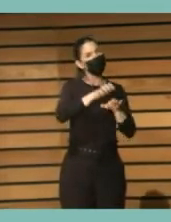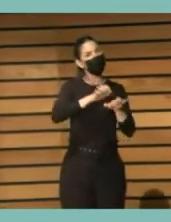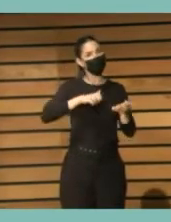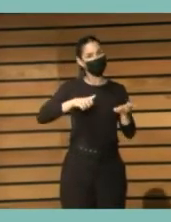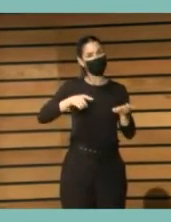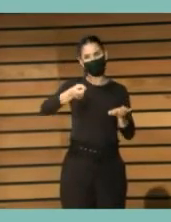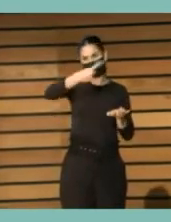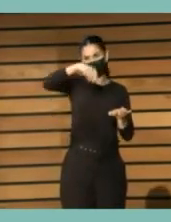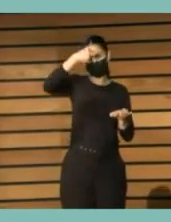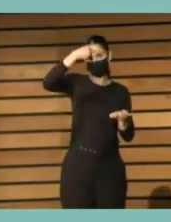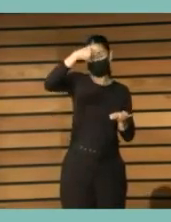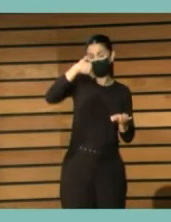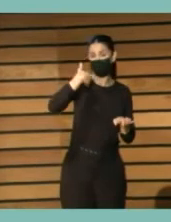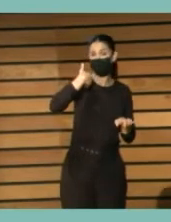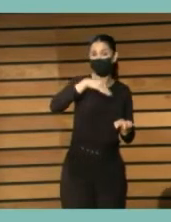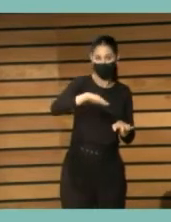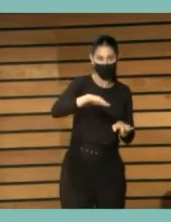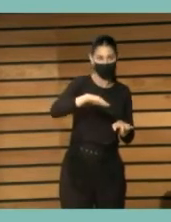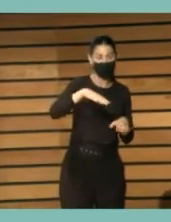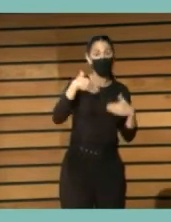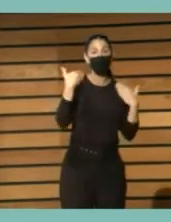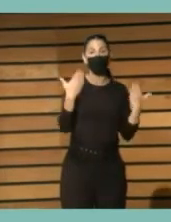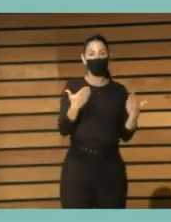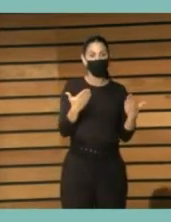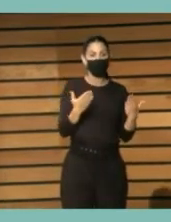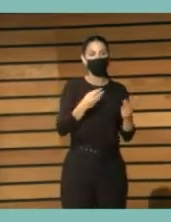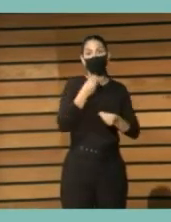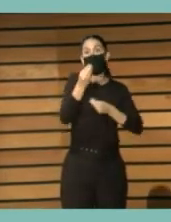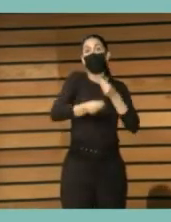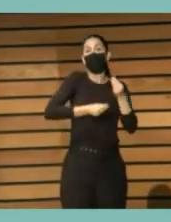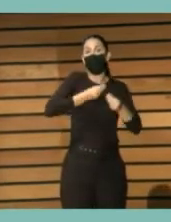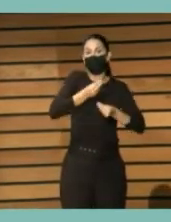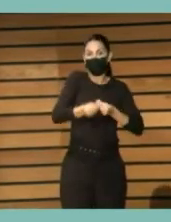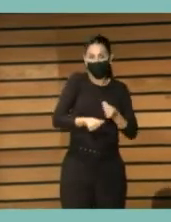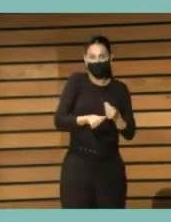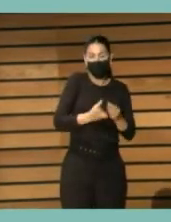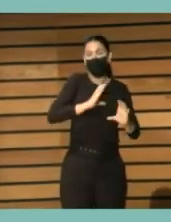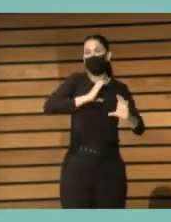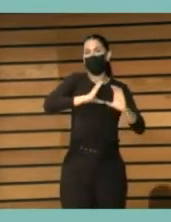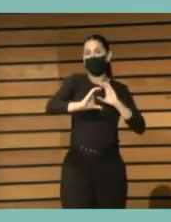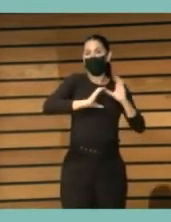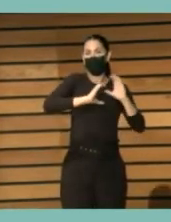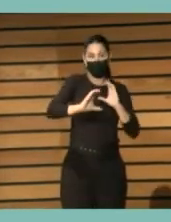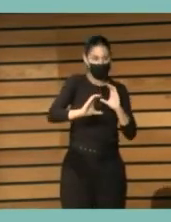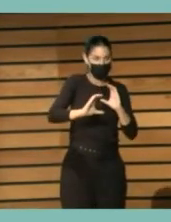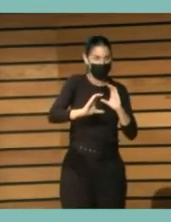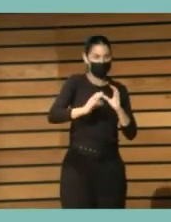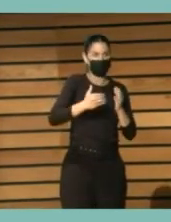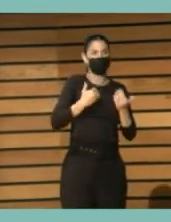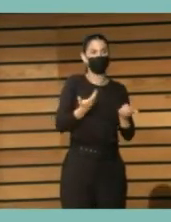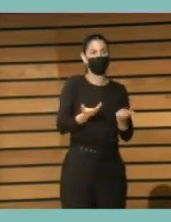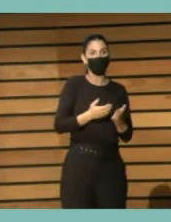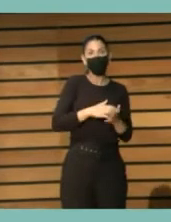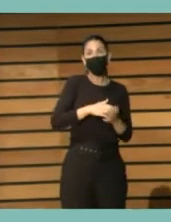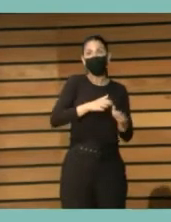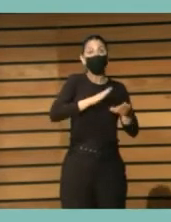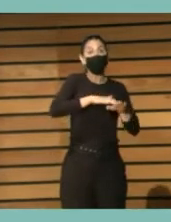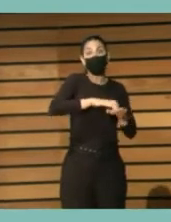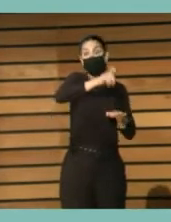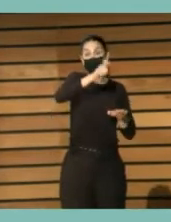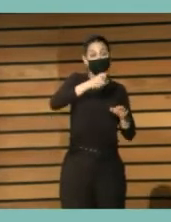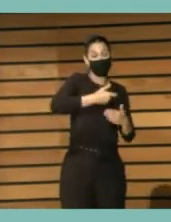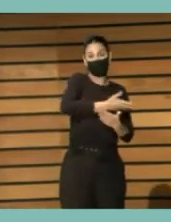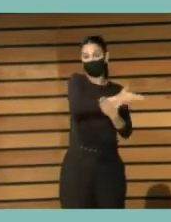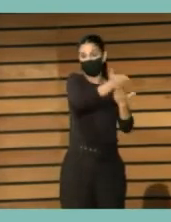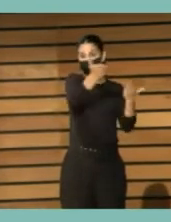pero llevarlas a la práctica y comunicarlas para que otras personas, o sea, las otras personas, todas esas personas